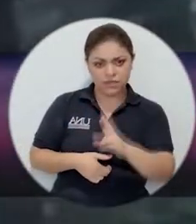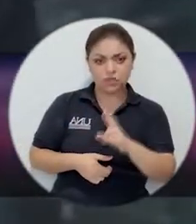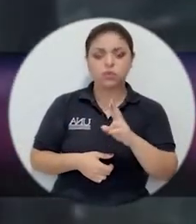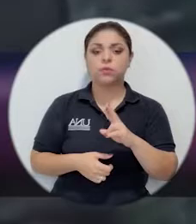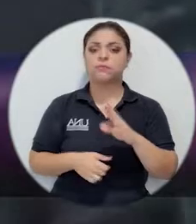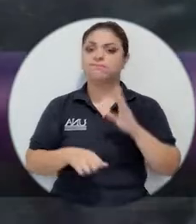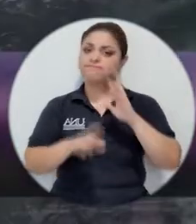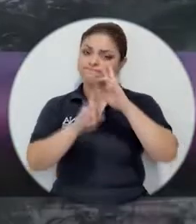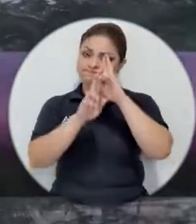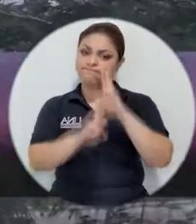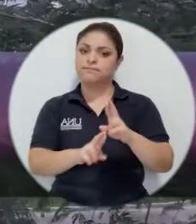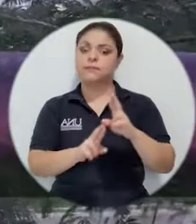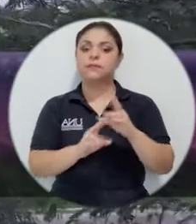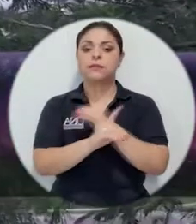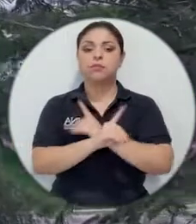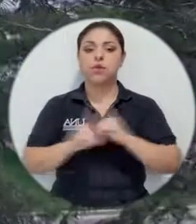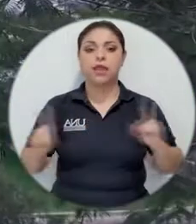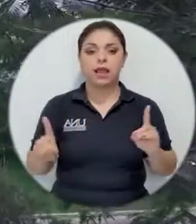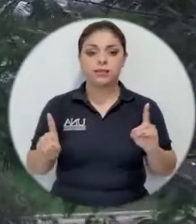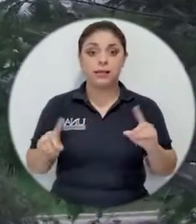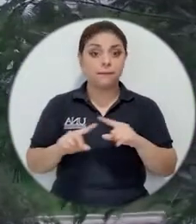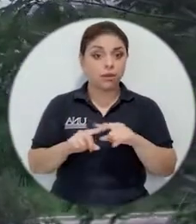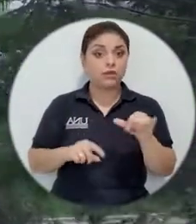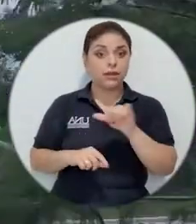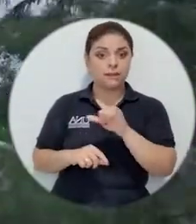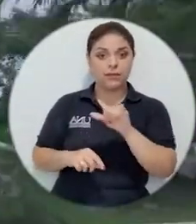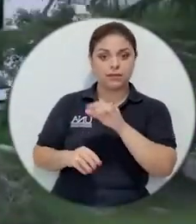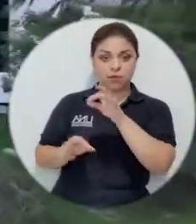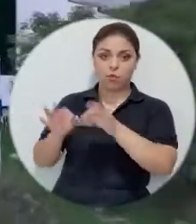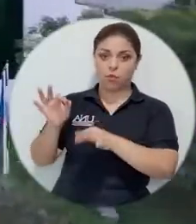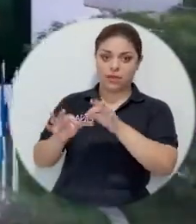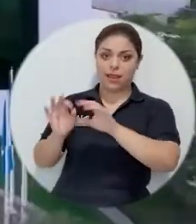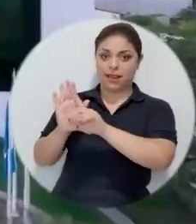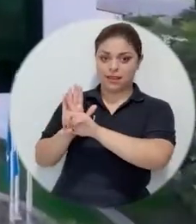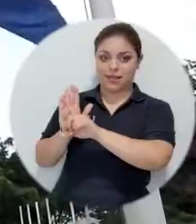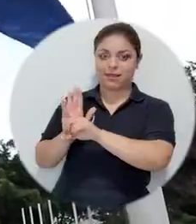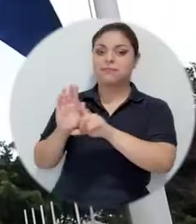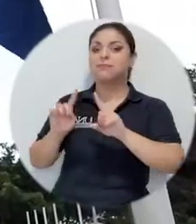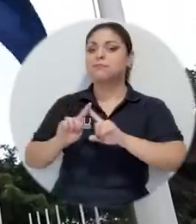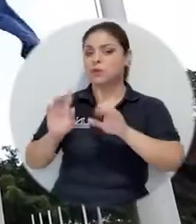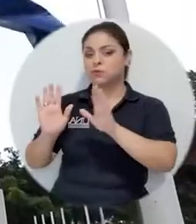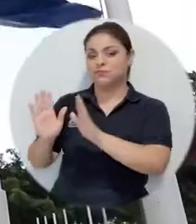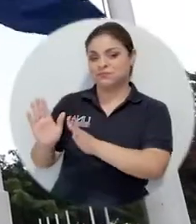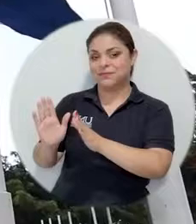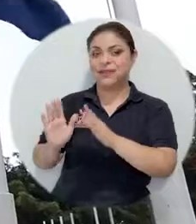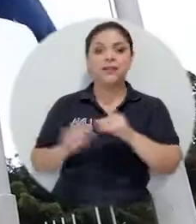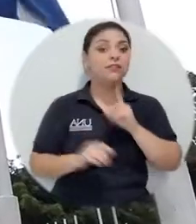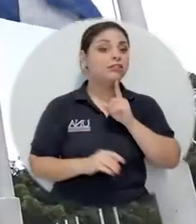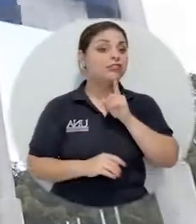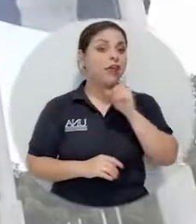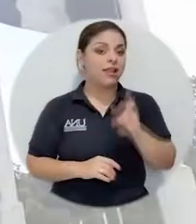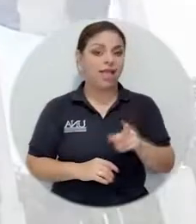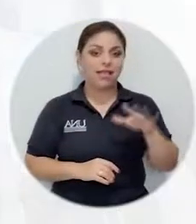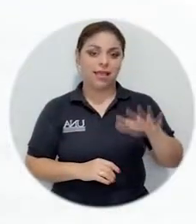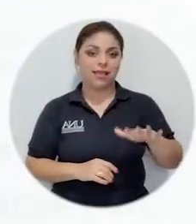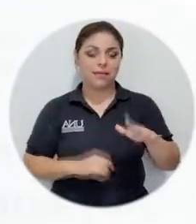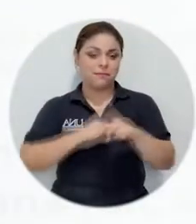respeto y la vigencia de la democracia. Pero una parte es la normativa jurídica, otra es la realidad que encontramos en los